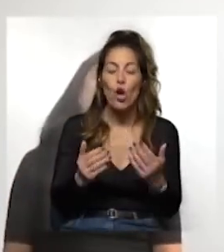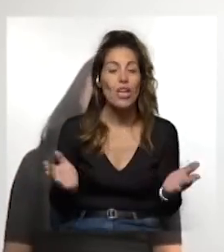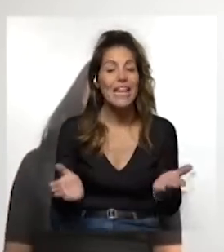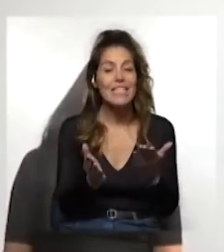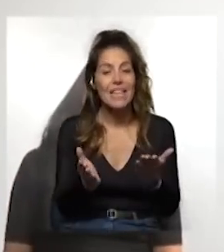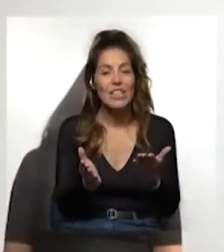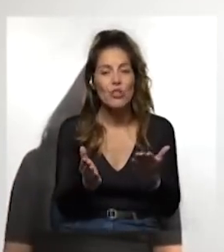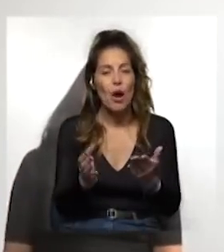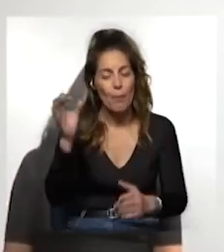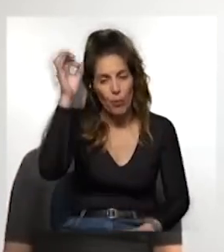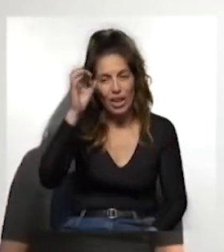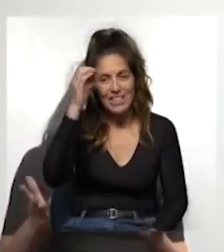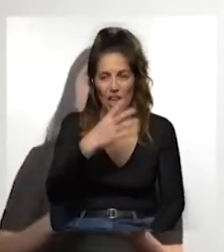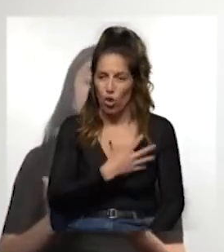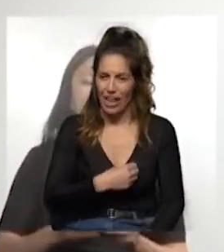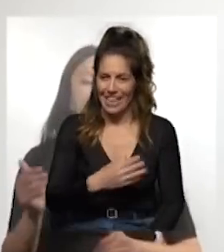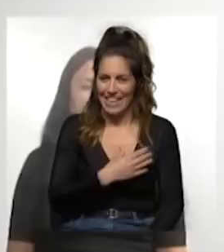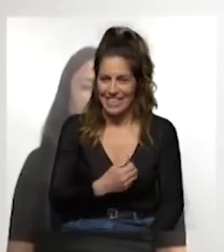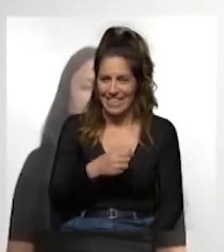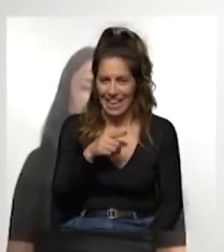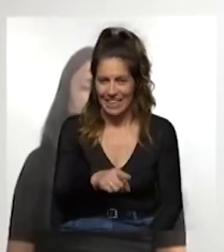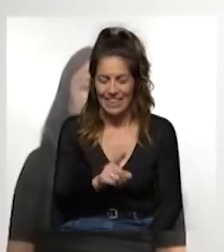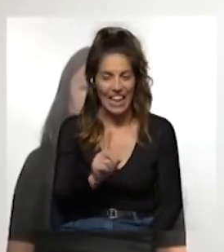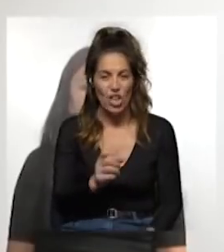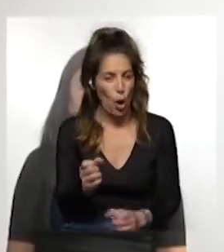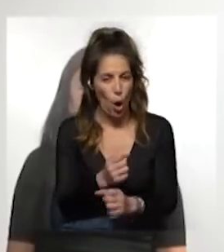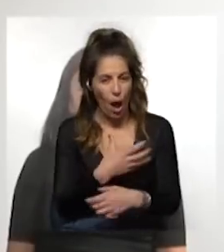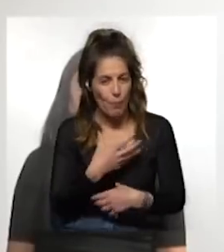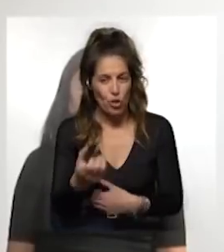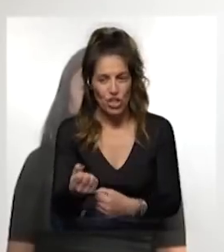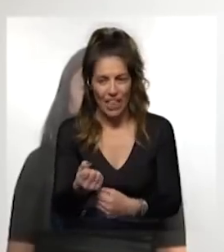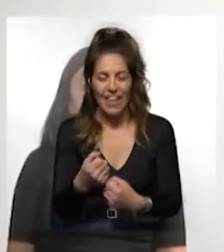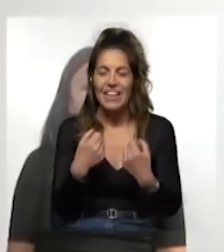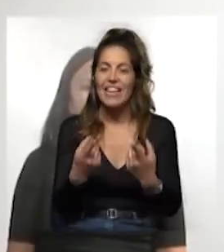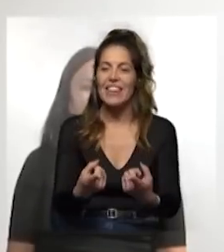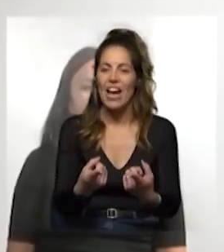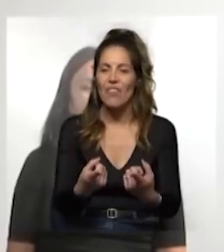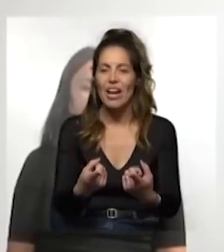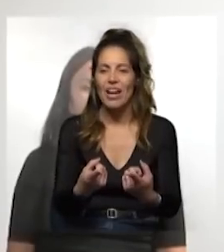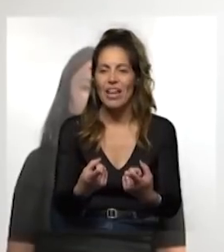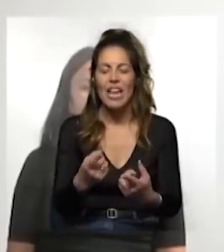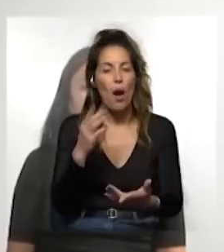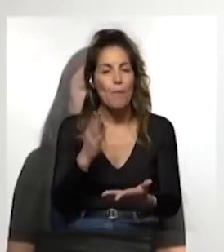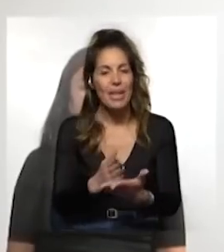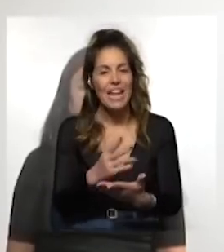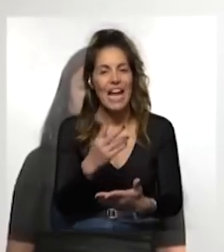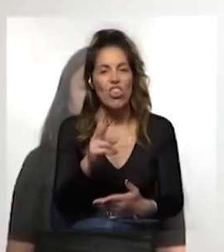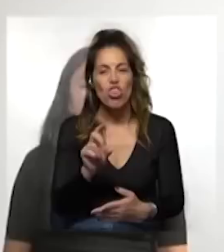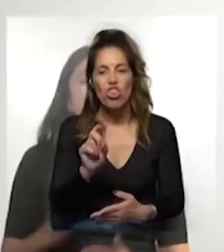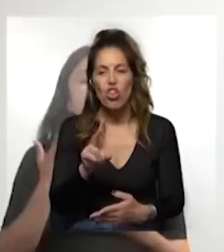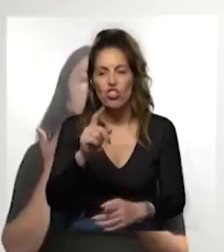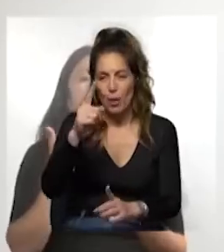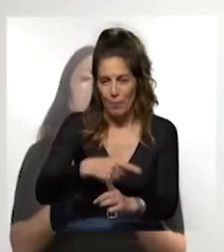impulsada por la senadora nacionalista Carmen asín que no fue apoyada y establecía entre otras disposiciones la pena de hasta 12 meses de